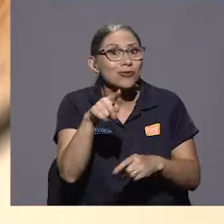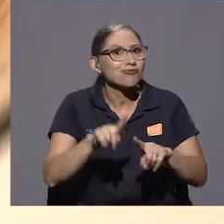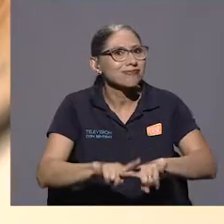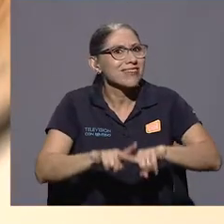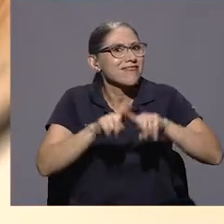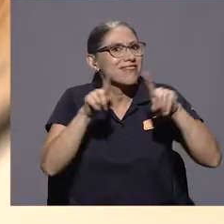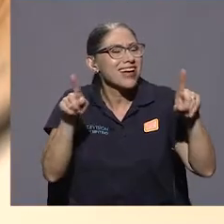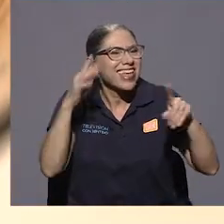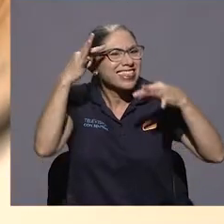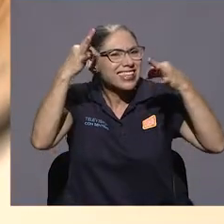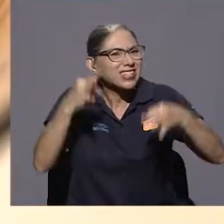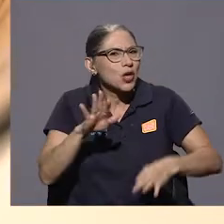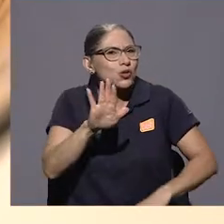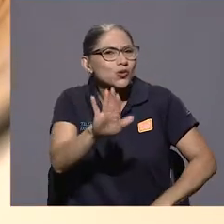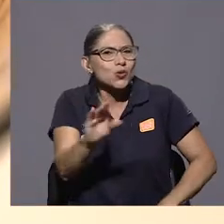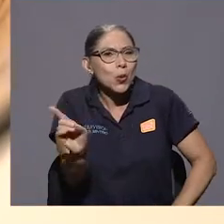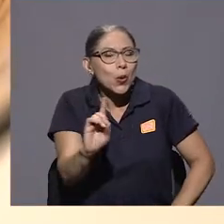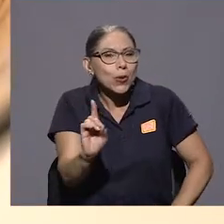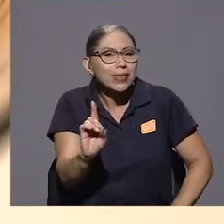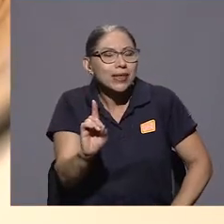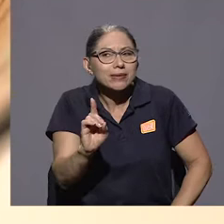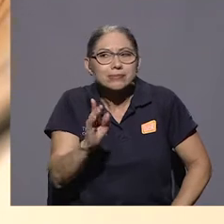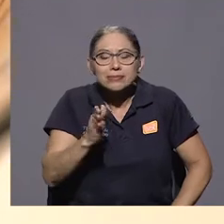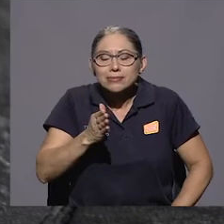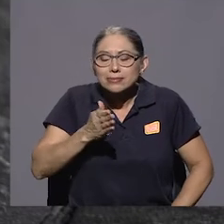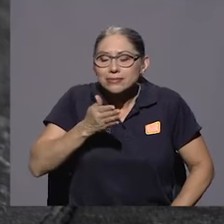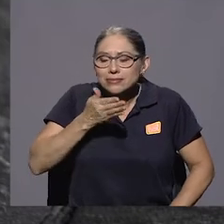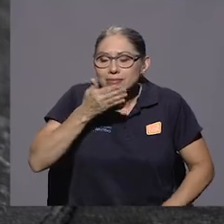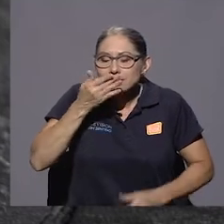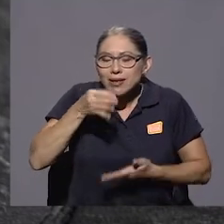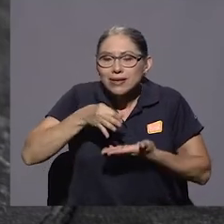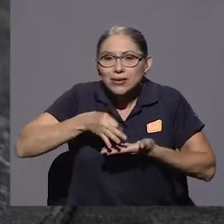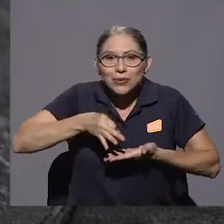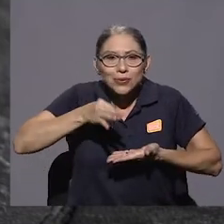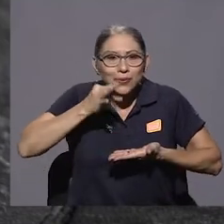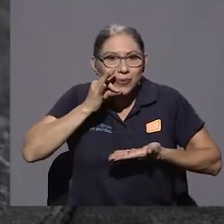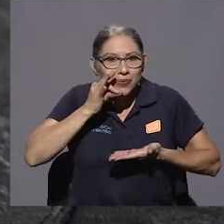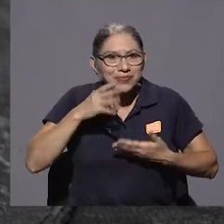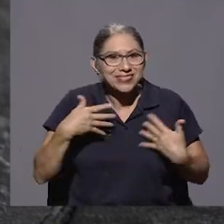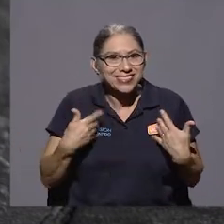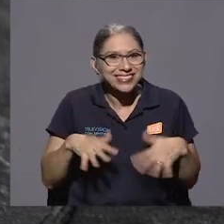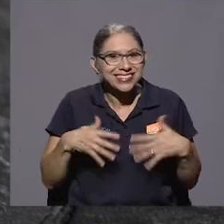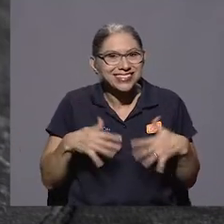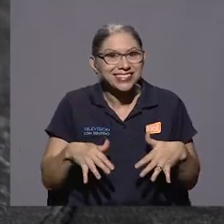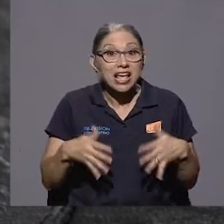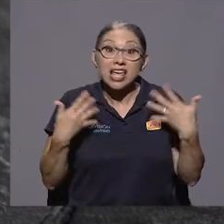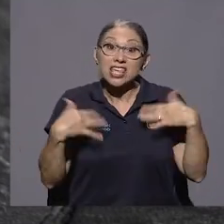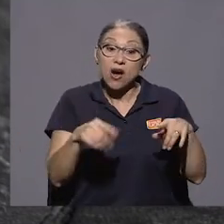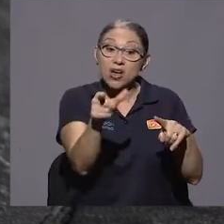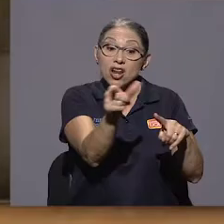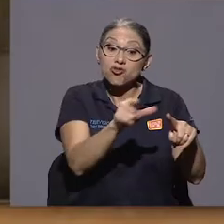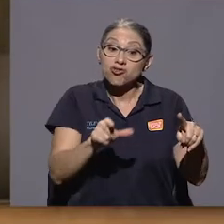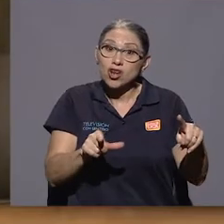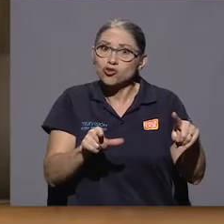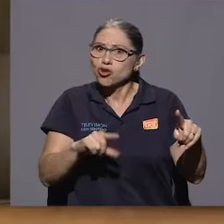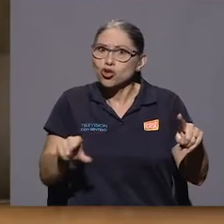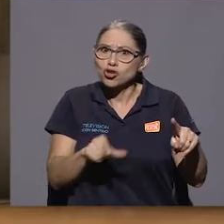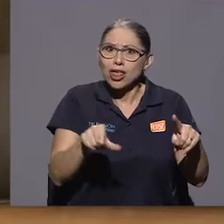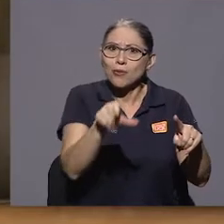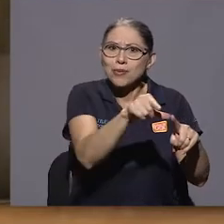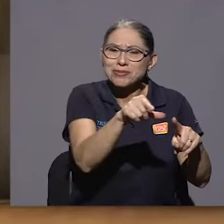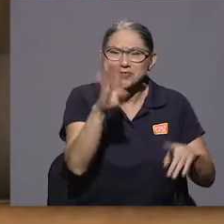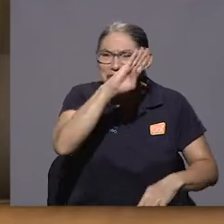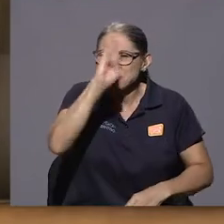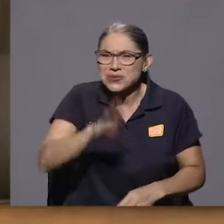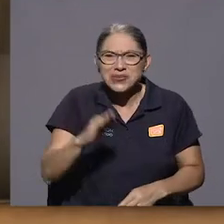y decidió que lo suyo está en el aroma de una tacita de café. Y aunque los ríos no se devuelven, uno nunca